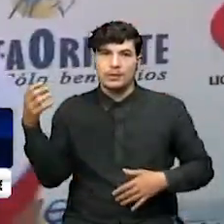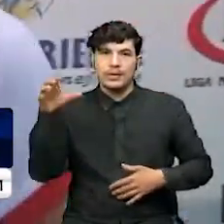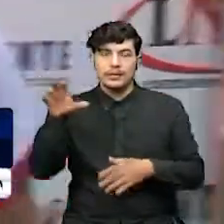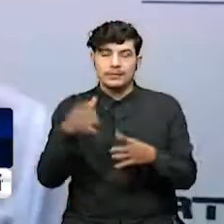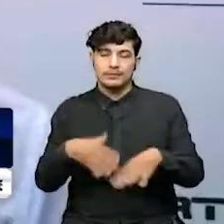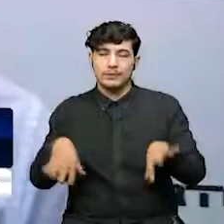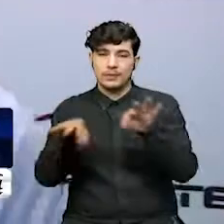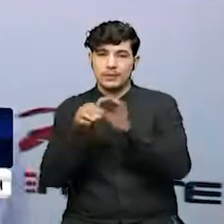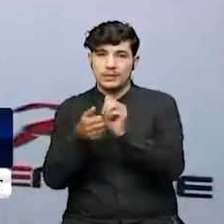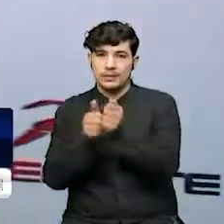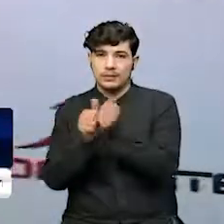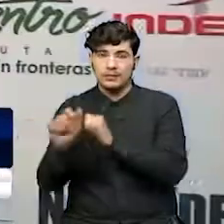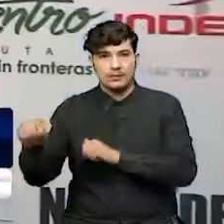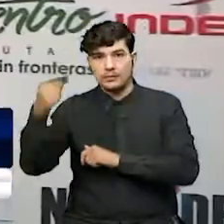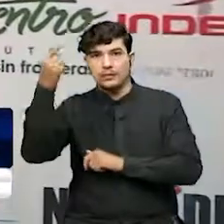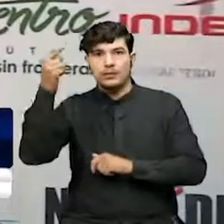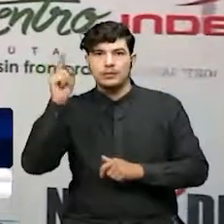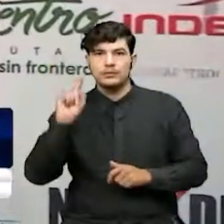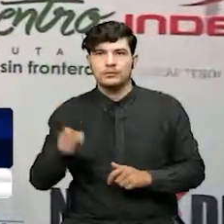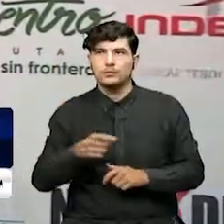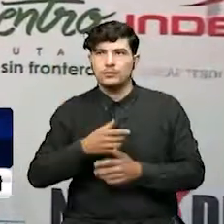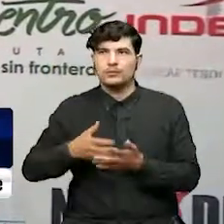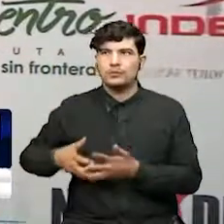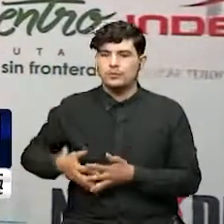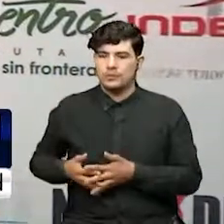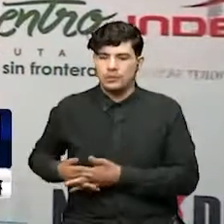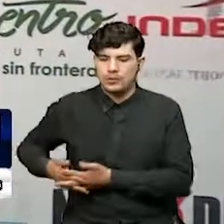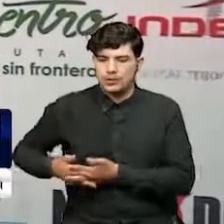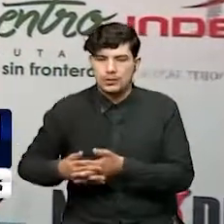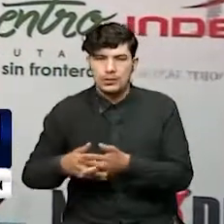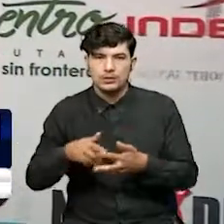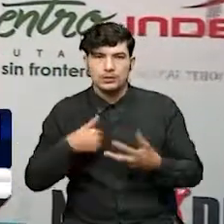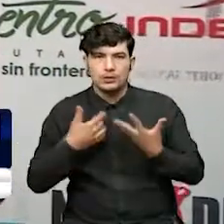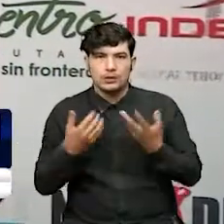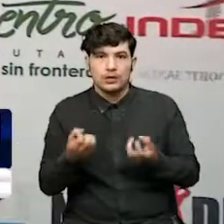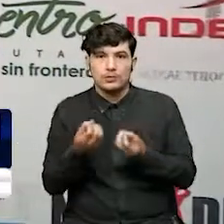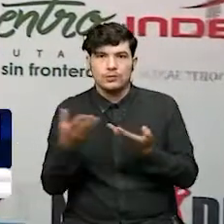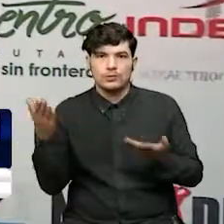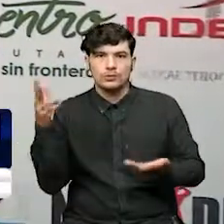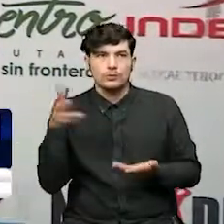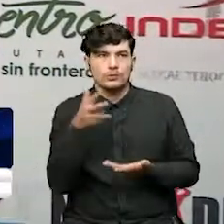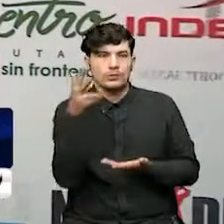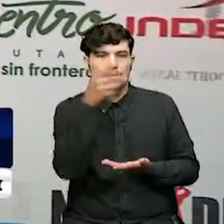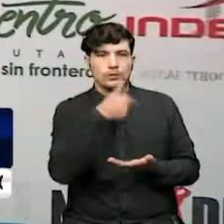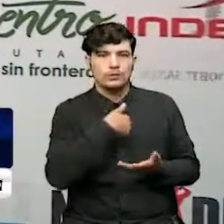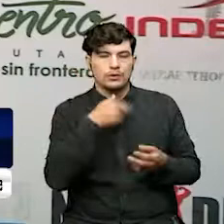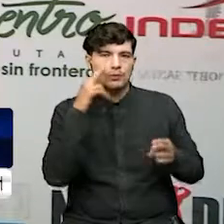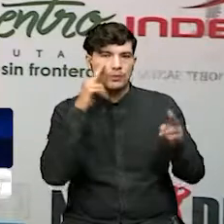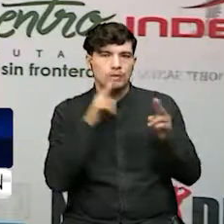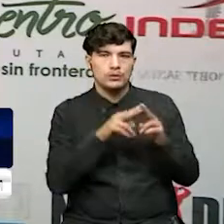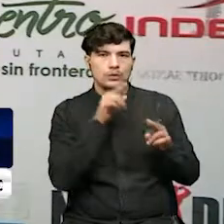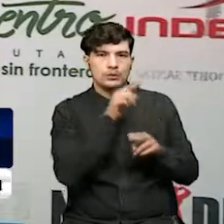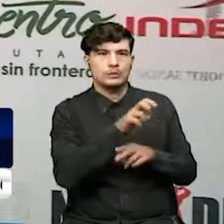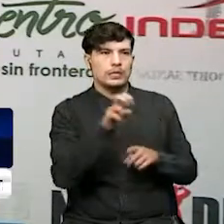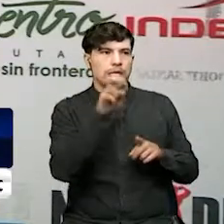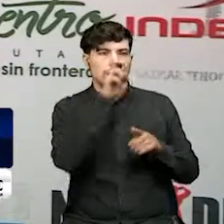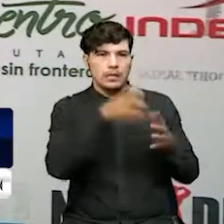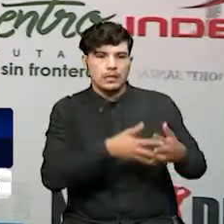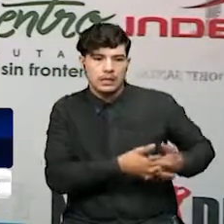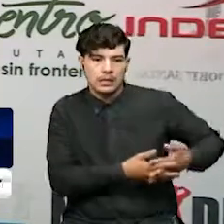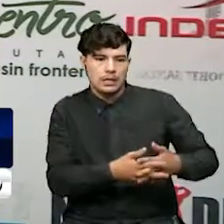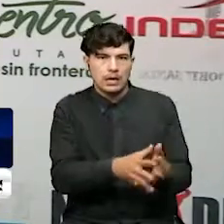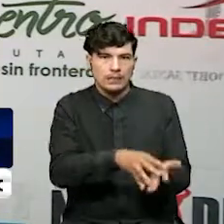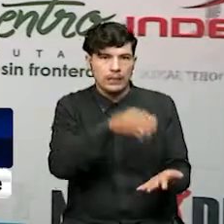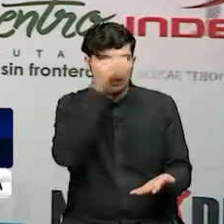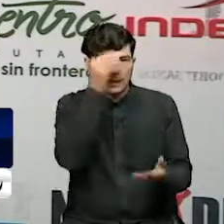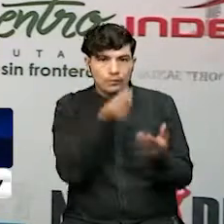en esta disciplina tengo muchas ganas de viajar porque es conocer un nivel de ruth y otra parte del mundo es aprender